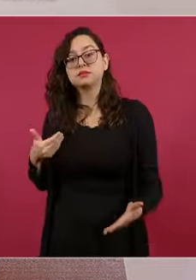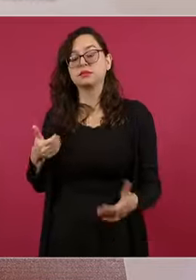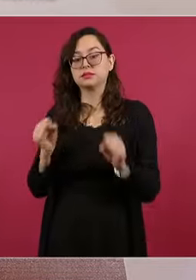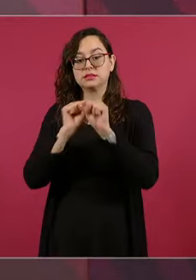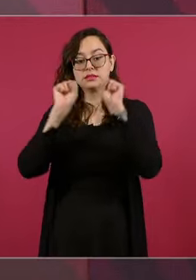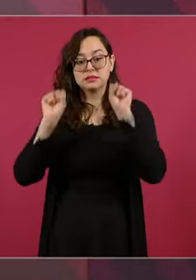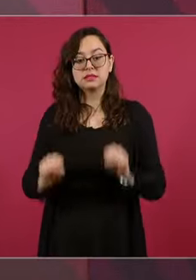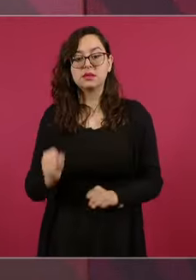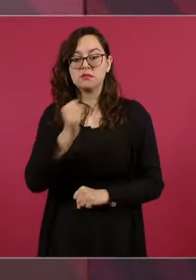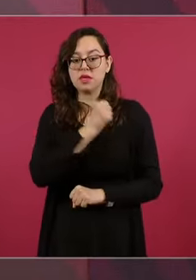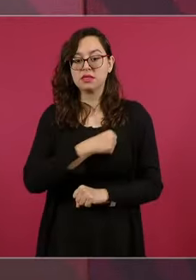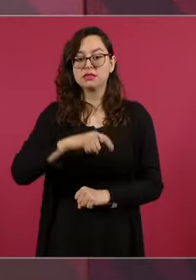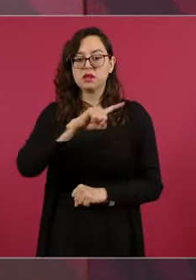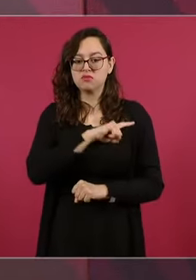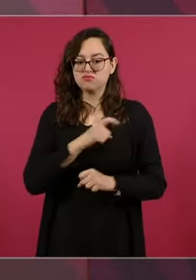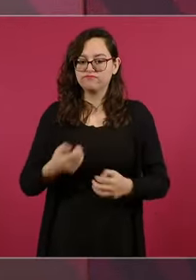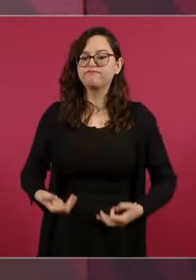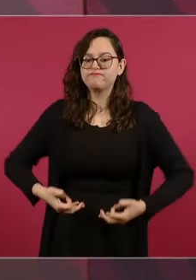más